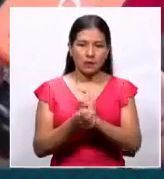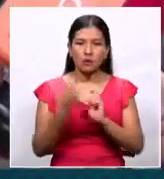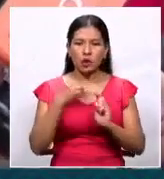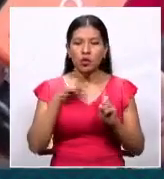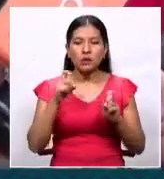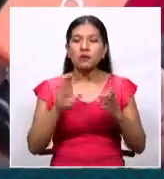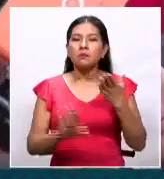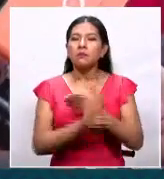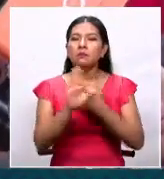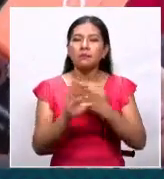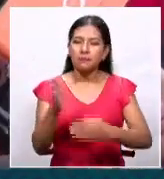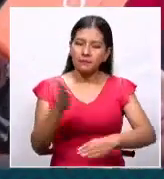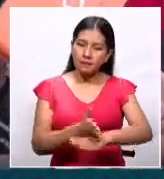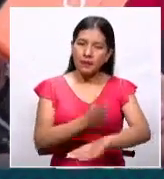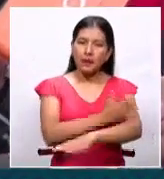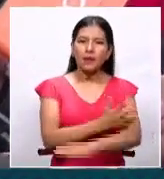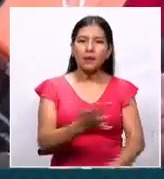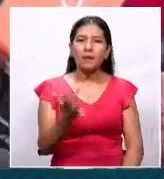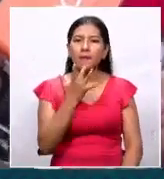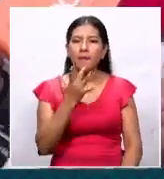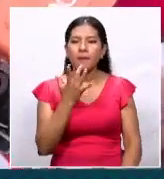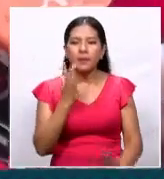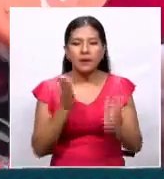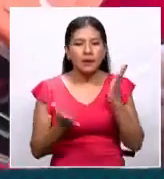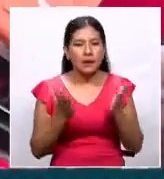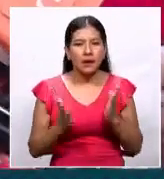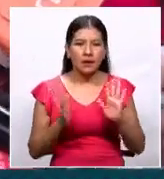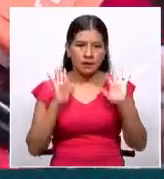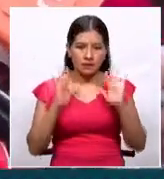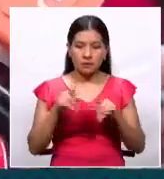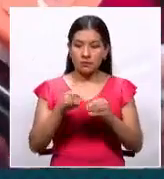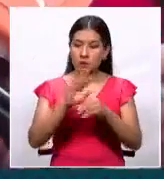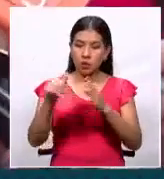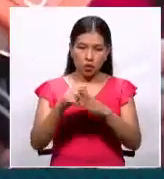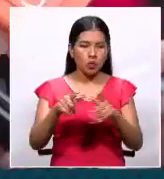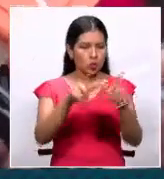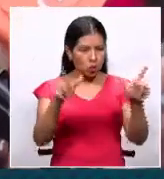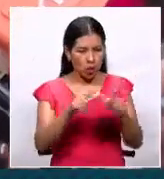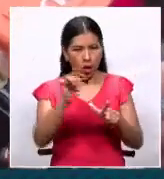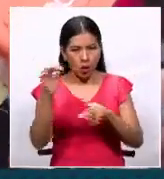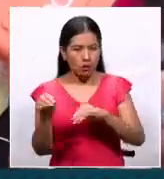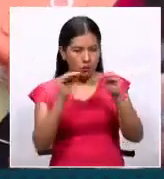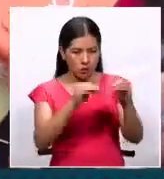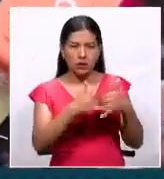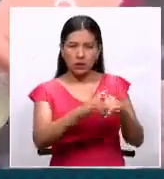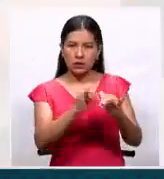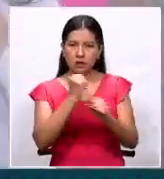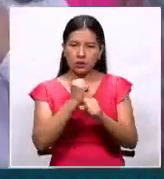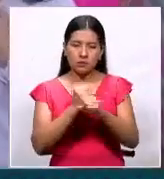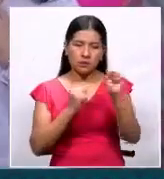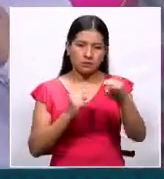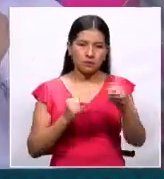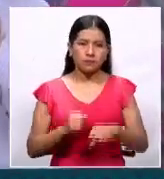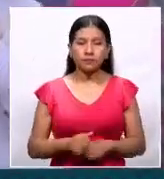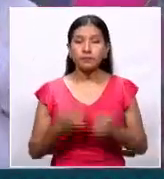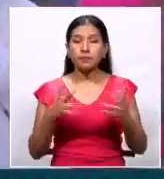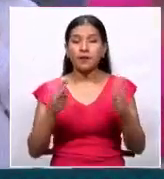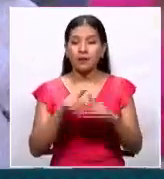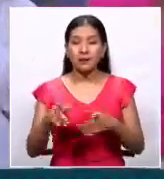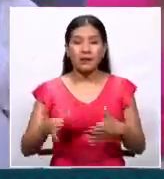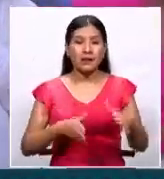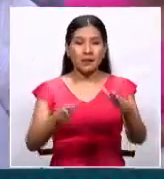medidas preventivas, los feriantes van a tener su espacio, tienen su espacio asegurado y lo hemos concertado. Si bien las